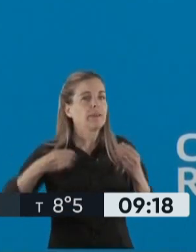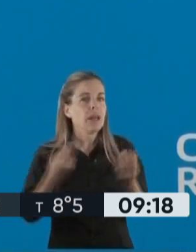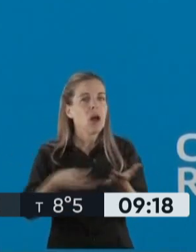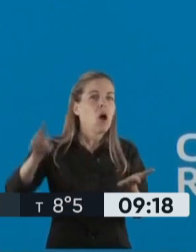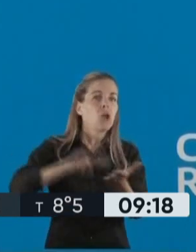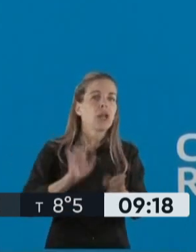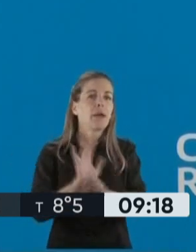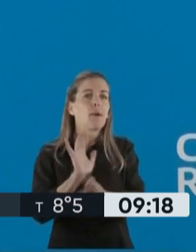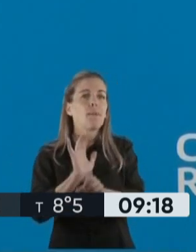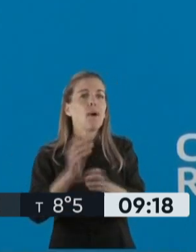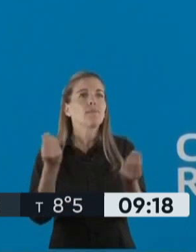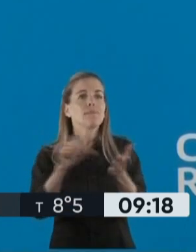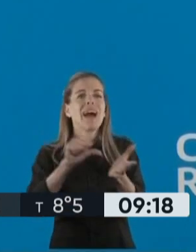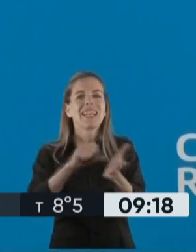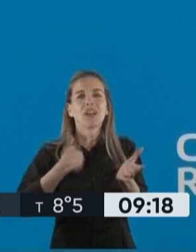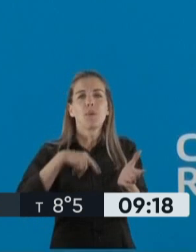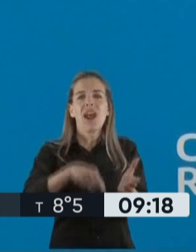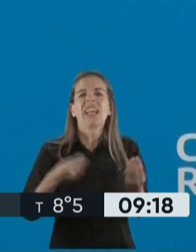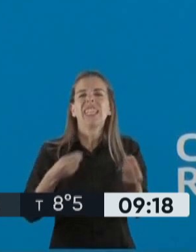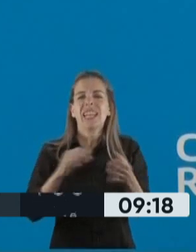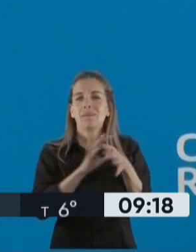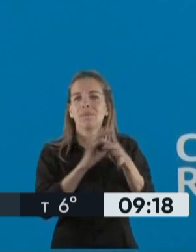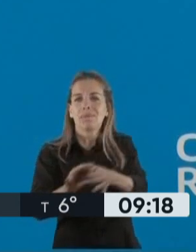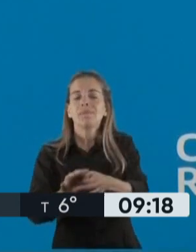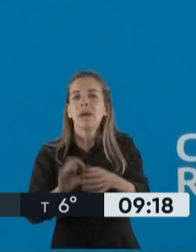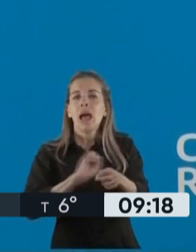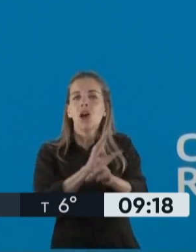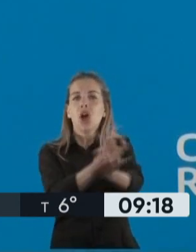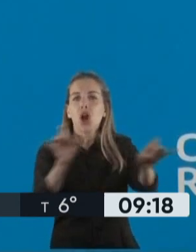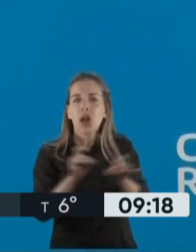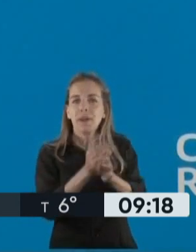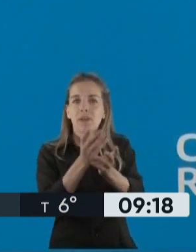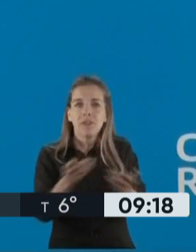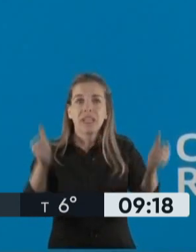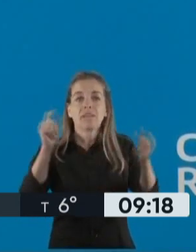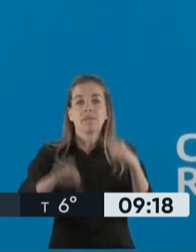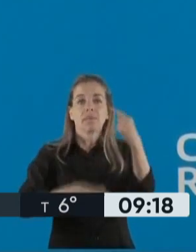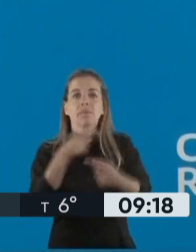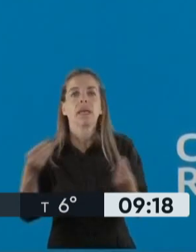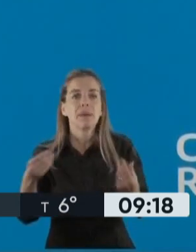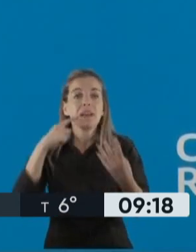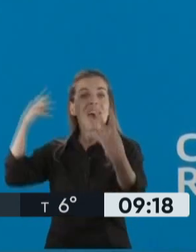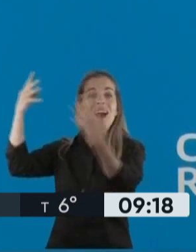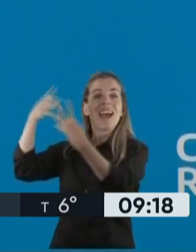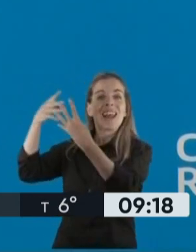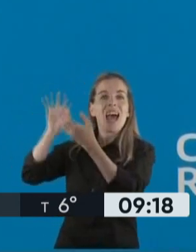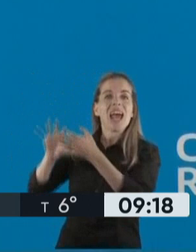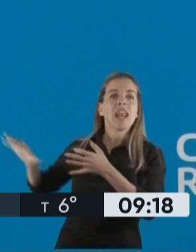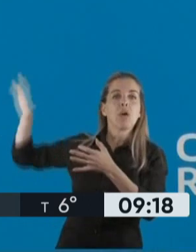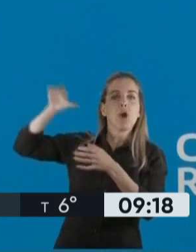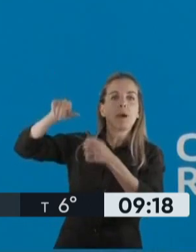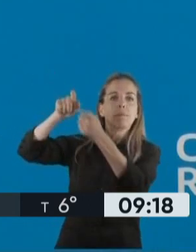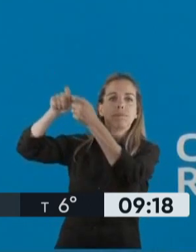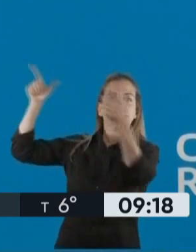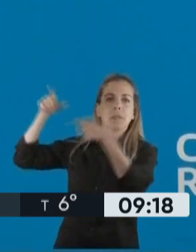vez como país y como mundo, digamos, que tiene que ver con la salida de la pandemia y que tiene que ver con las consecuencias de una guerra que se está extendiendo además